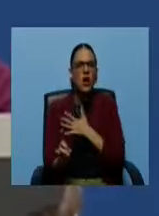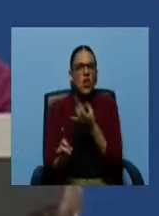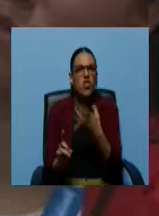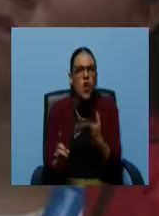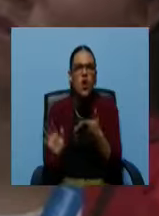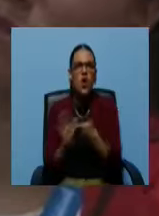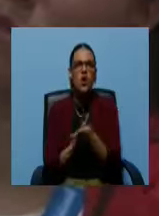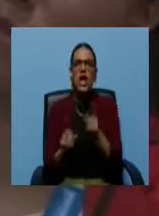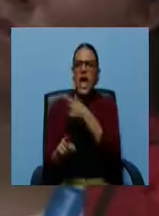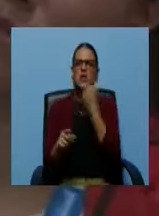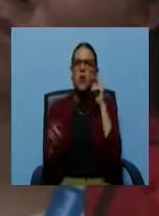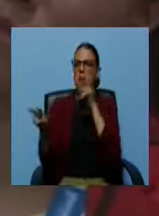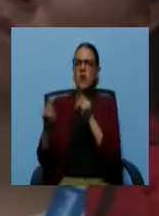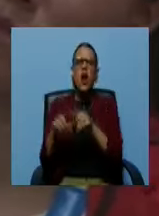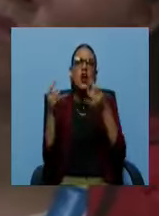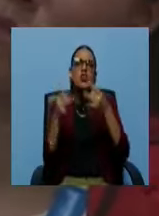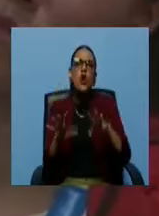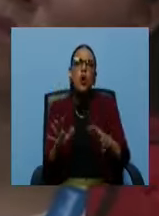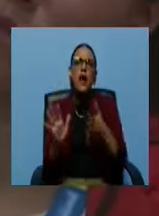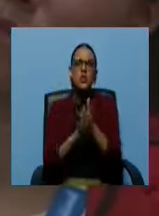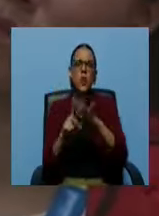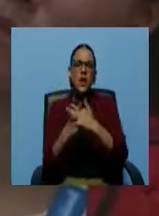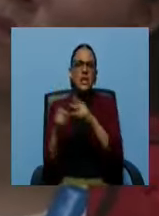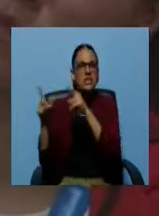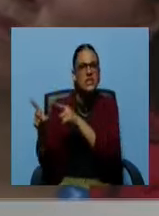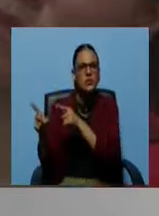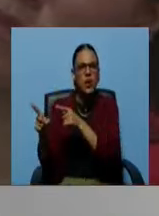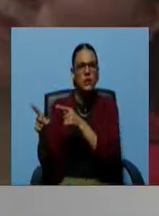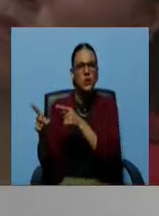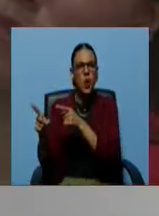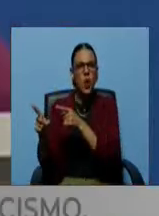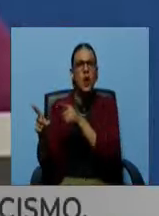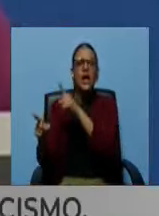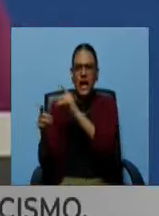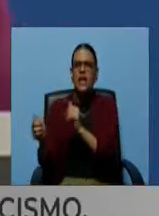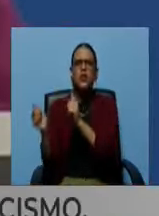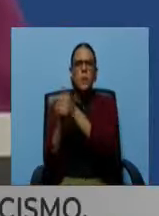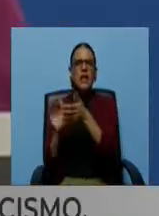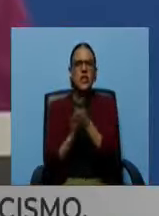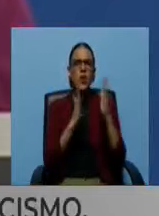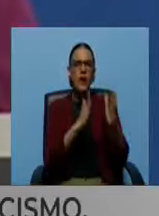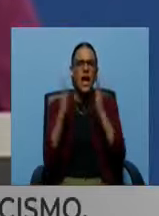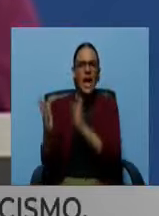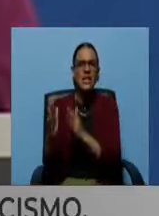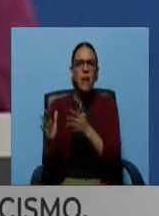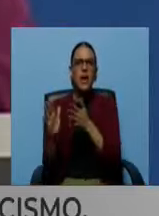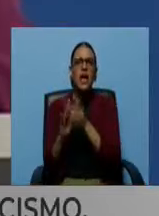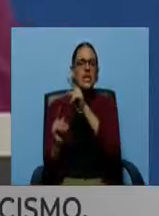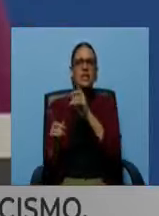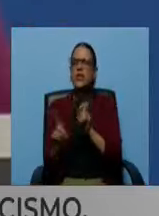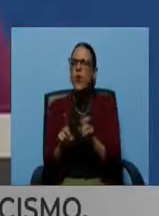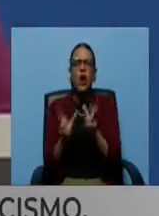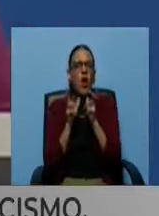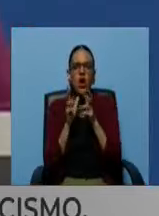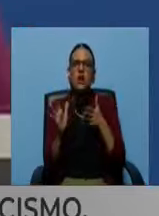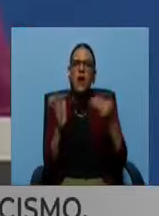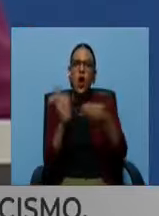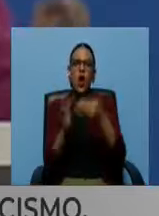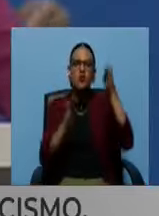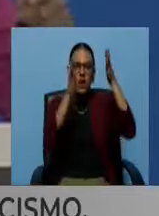Es la normalización de lo que debería ser esta etapa tan cruenta contra la